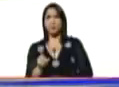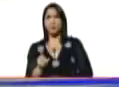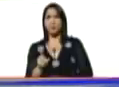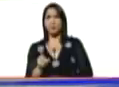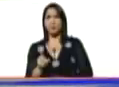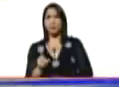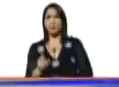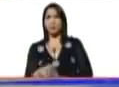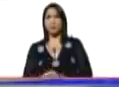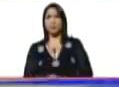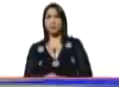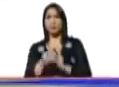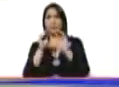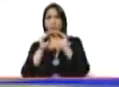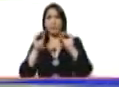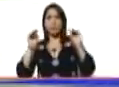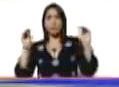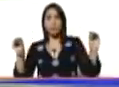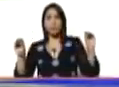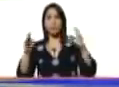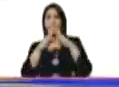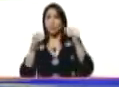Por eso yo llamo a todo el país